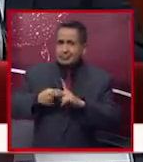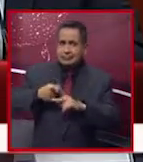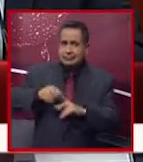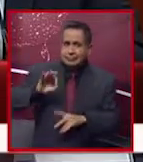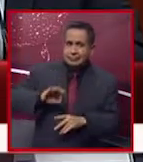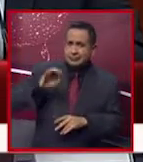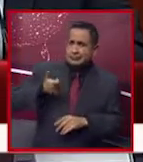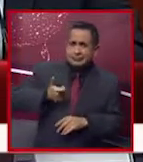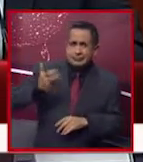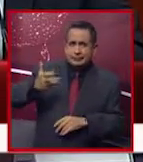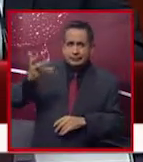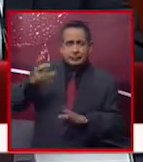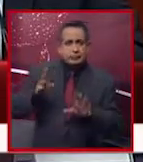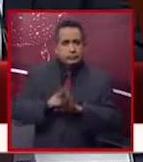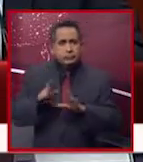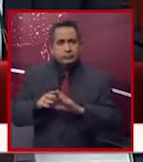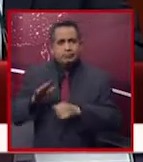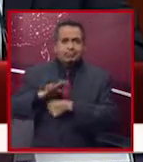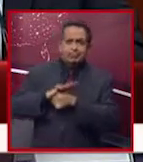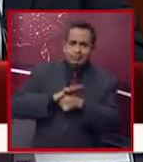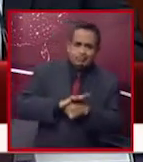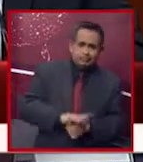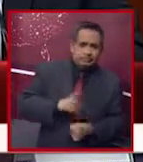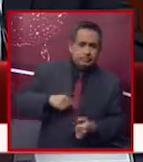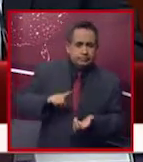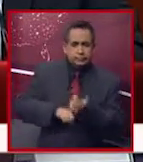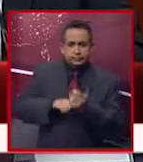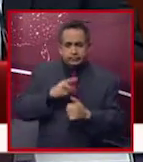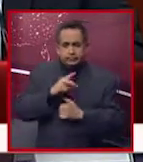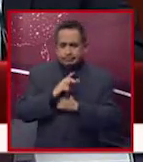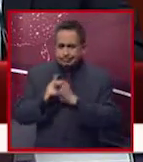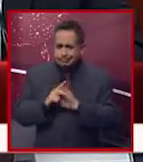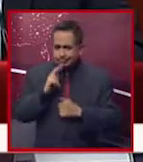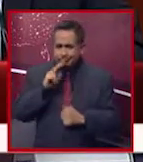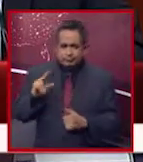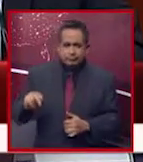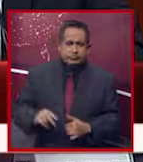interés que podrían ocasionar presiones sobre el tipo de cambio en el país.